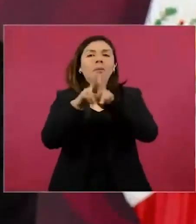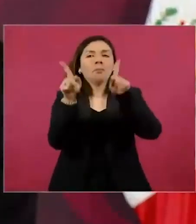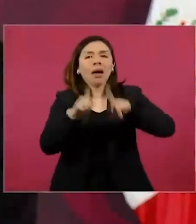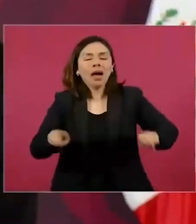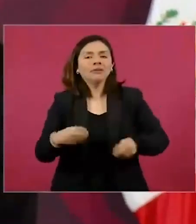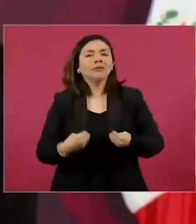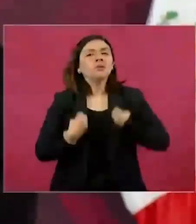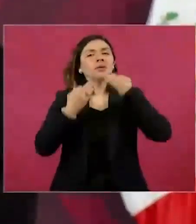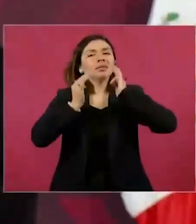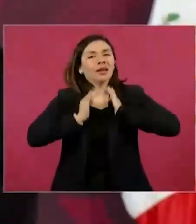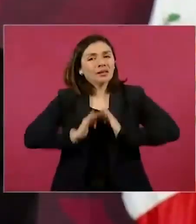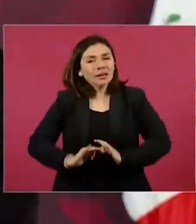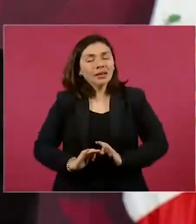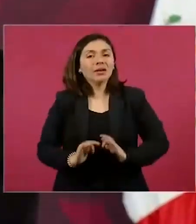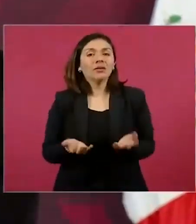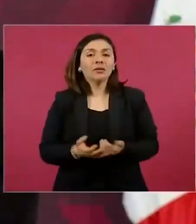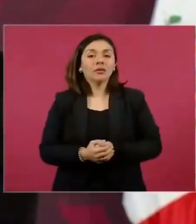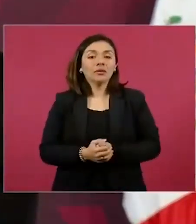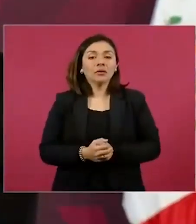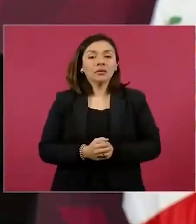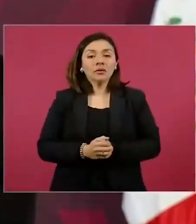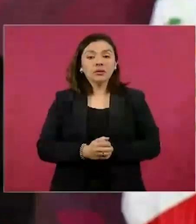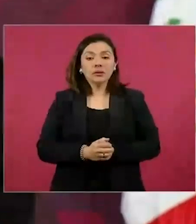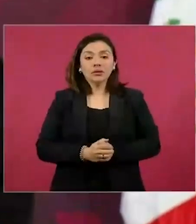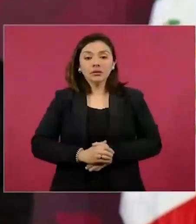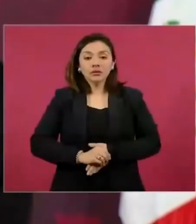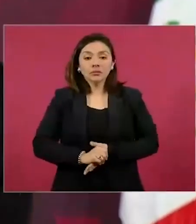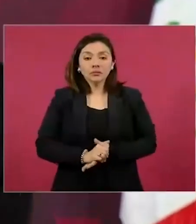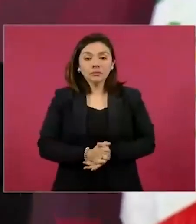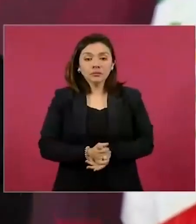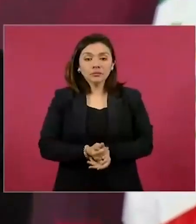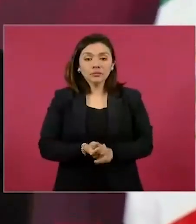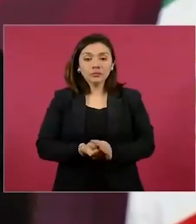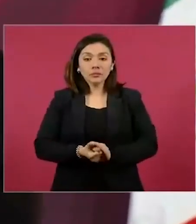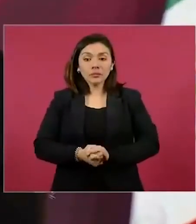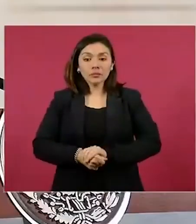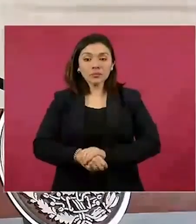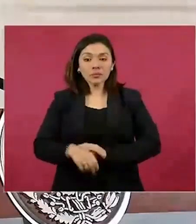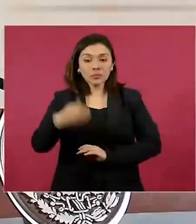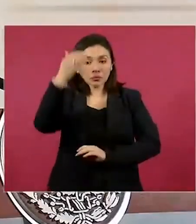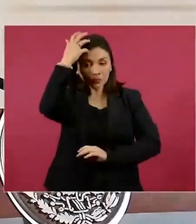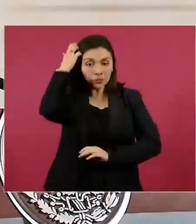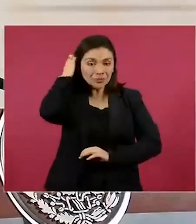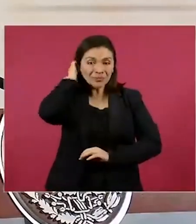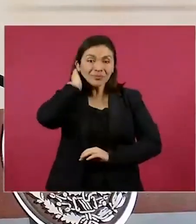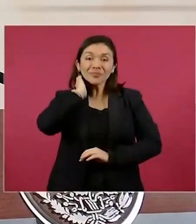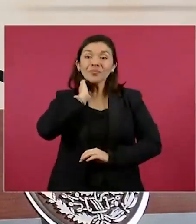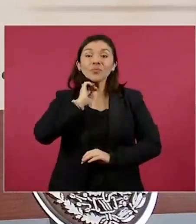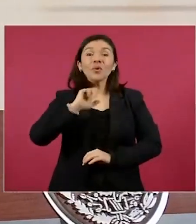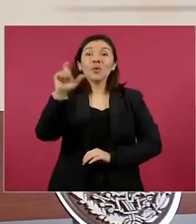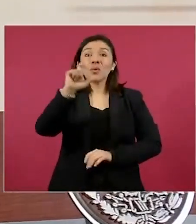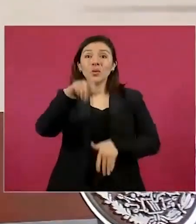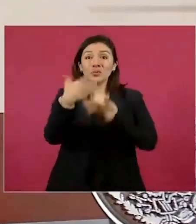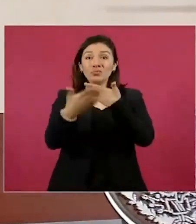que en las elecciones